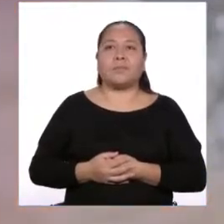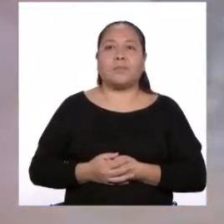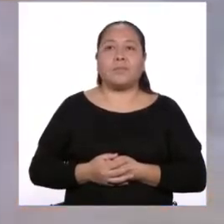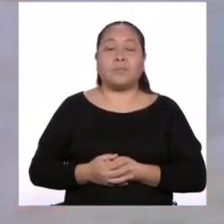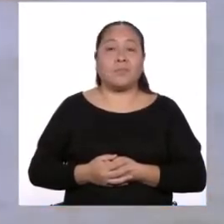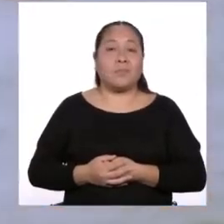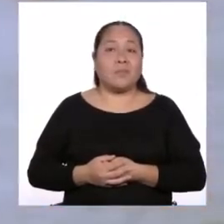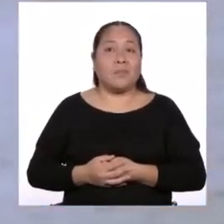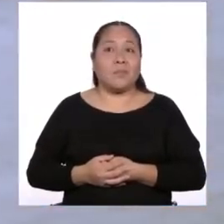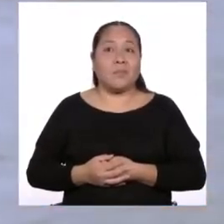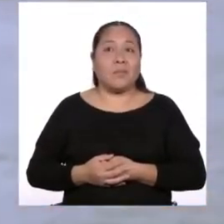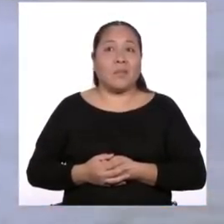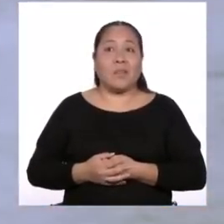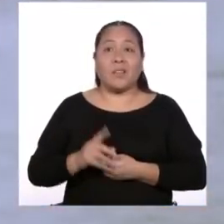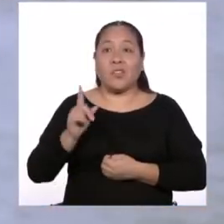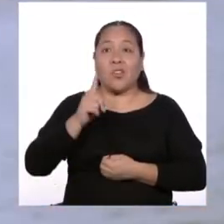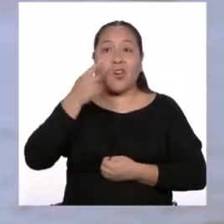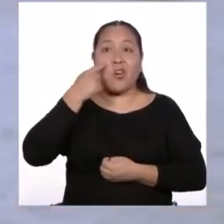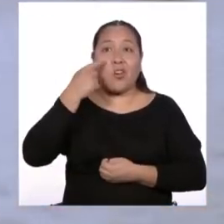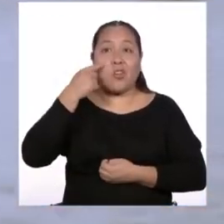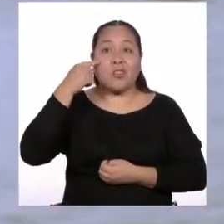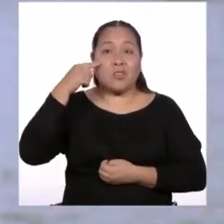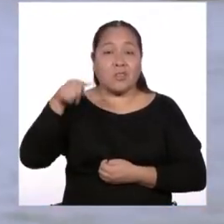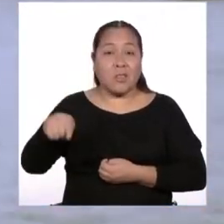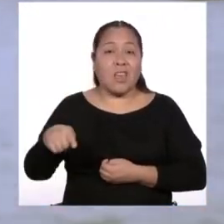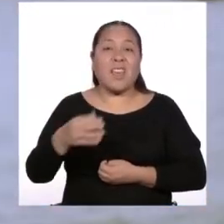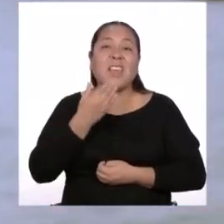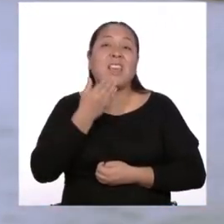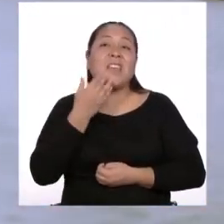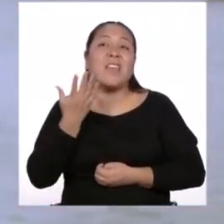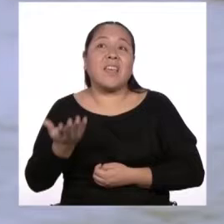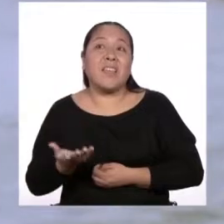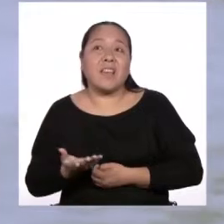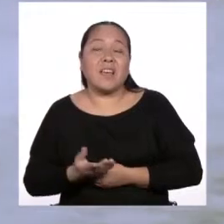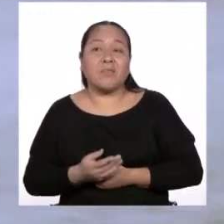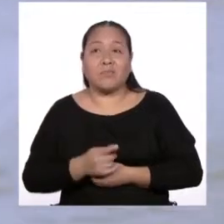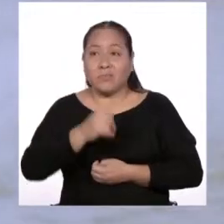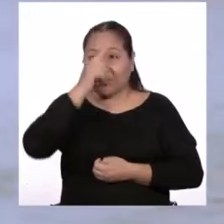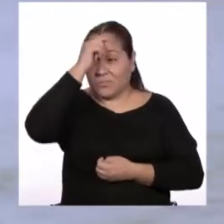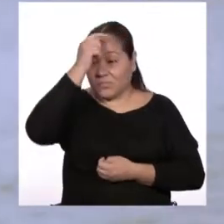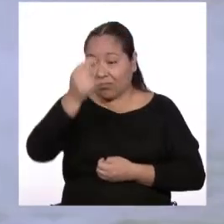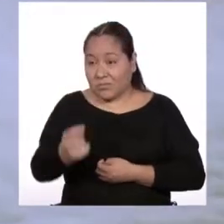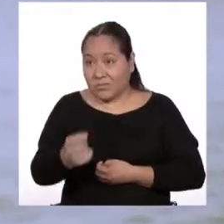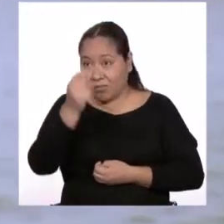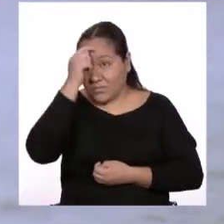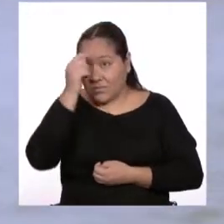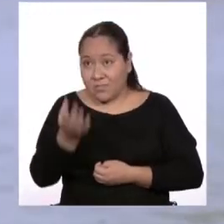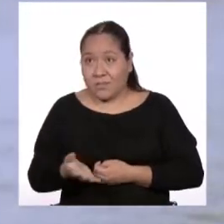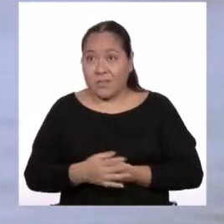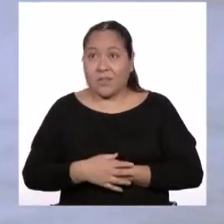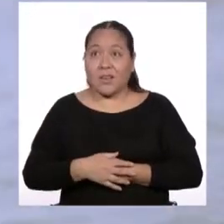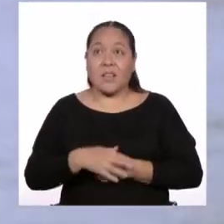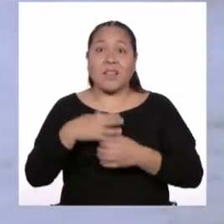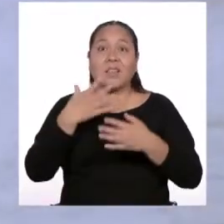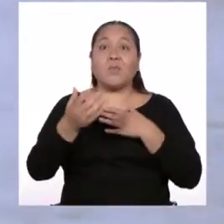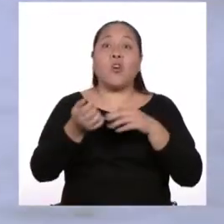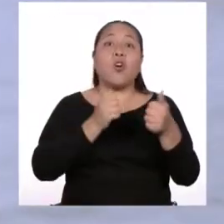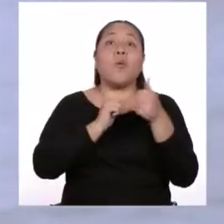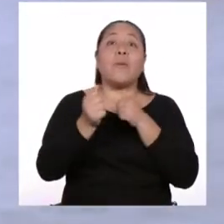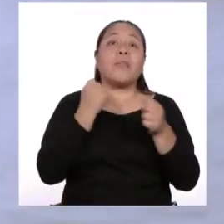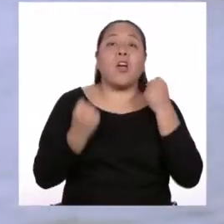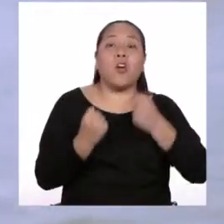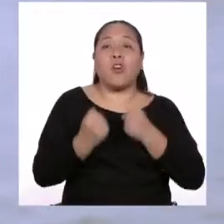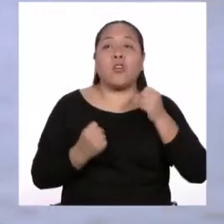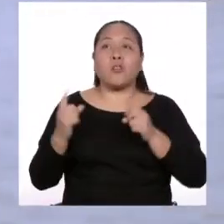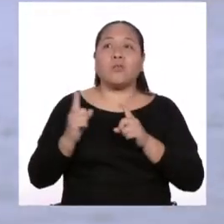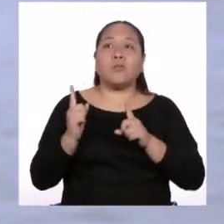Sin conocer su identidad, Odiseo fue agasajado por los feacios en el palacio del rey Alcinous. Tras una competencia de atletismo,